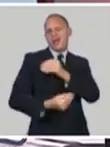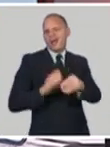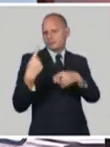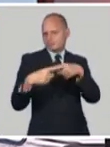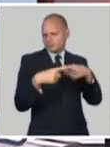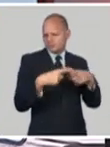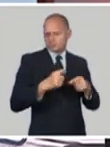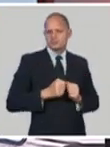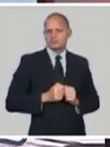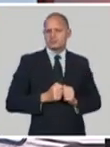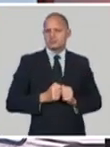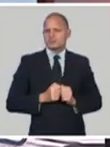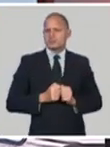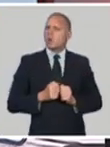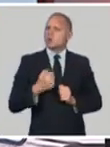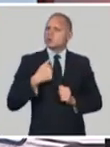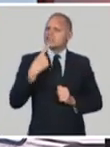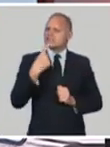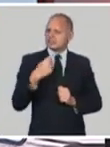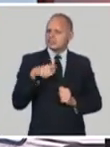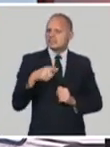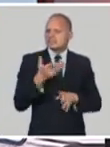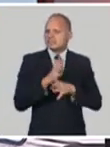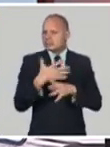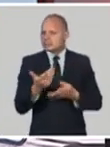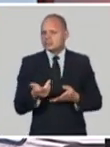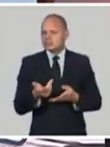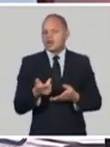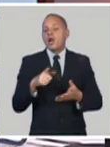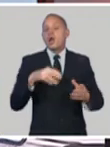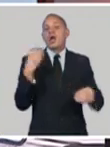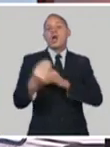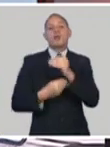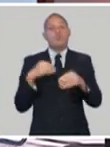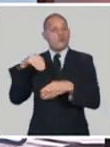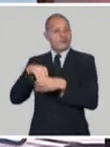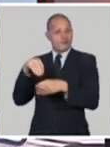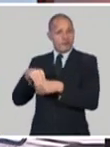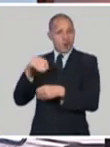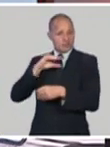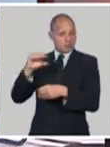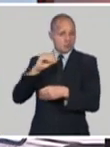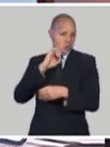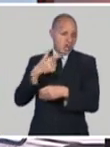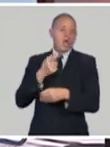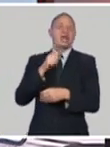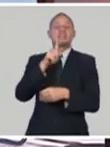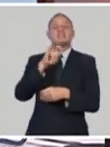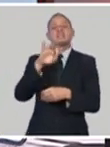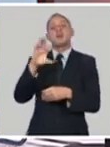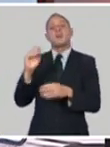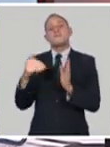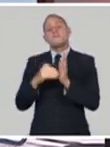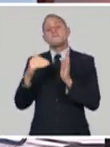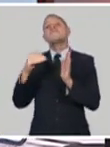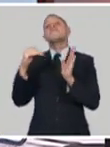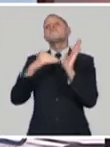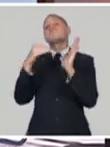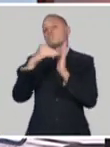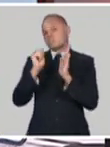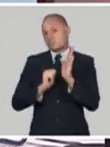de 160,000 millones de pesos de fondo de salario, en un punto de partida